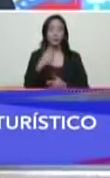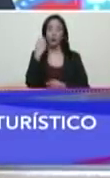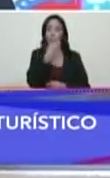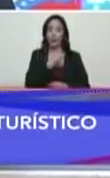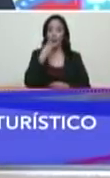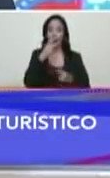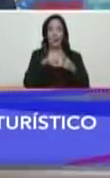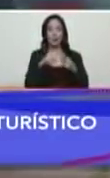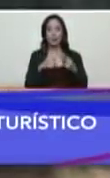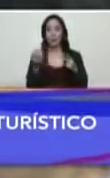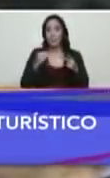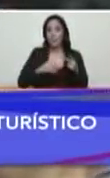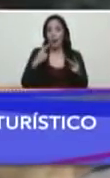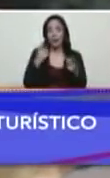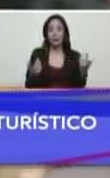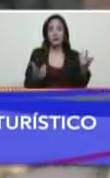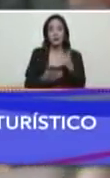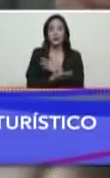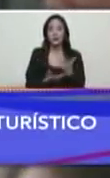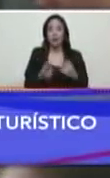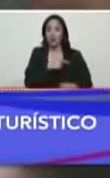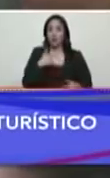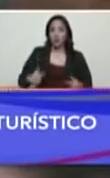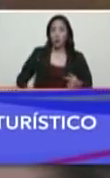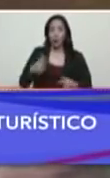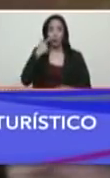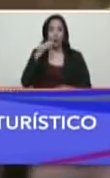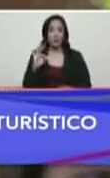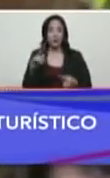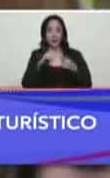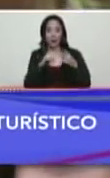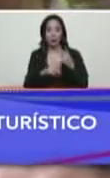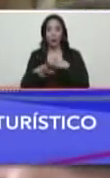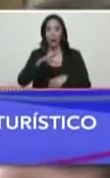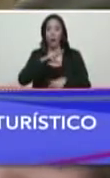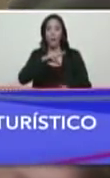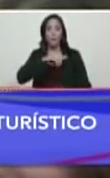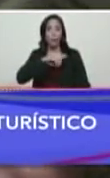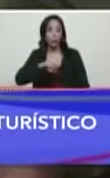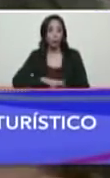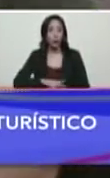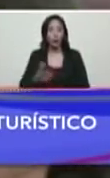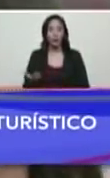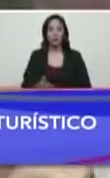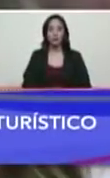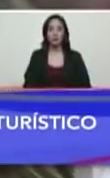inglés, mandarín, francés, portugués,